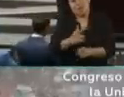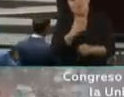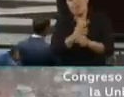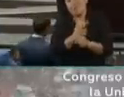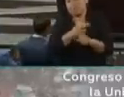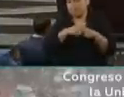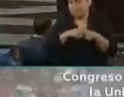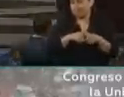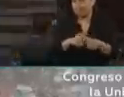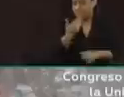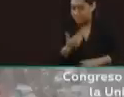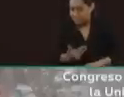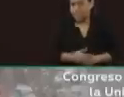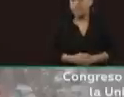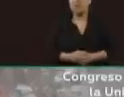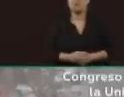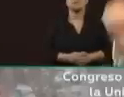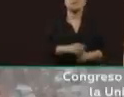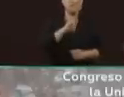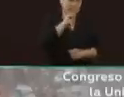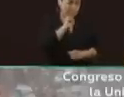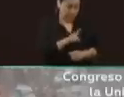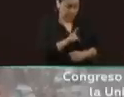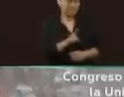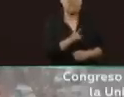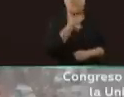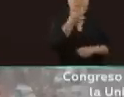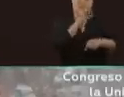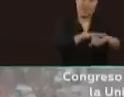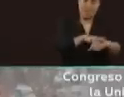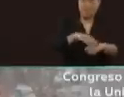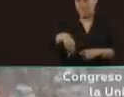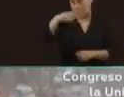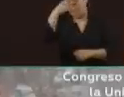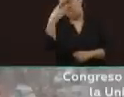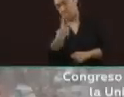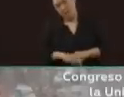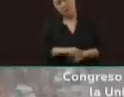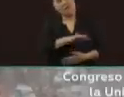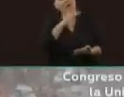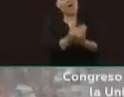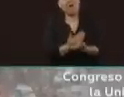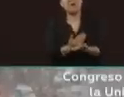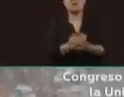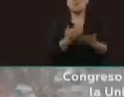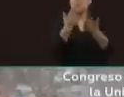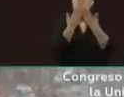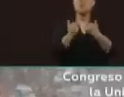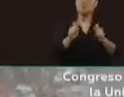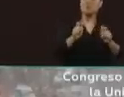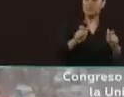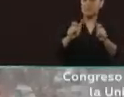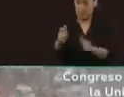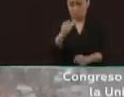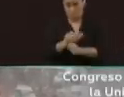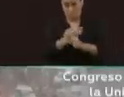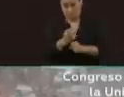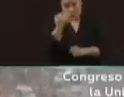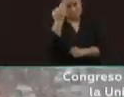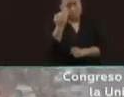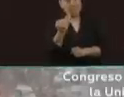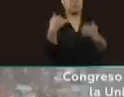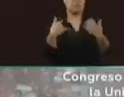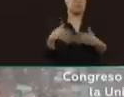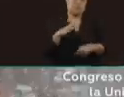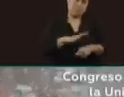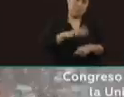República. También les decimos, México no aguanta más inseguridad. Estamos ante uno de los más grandes retos de